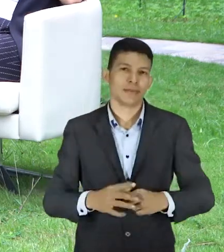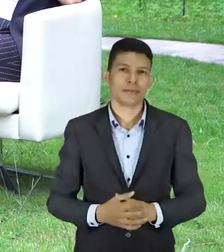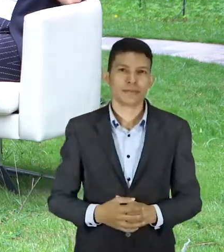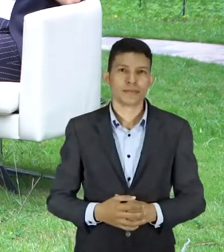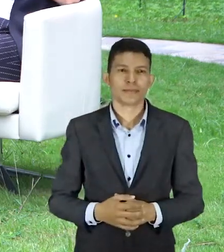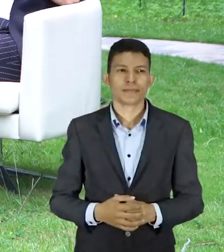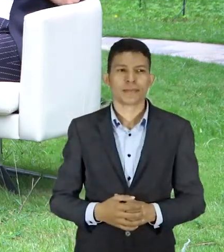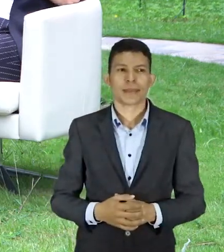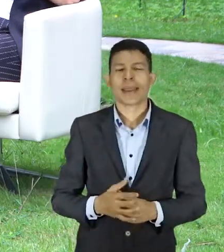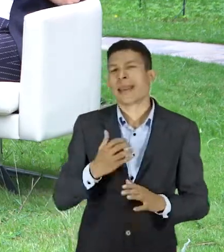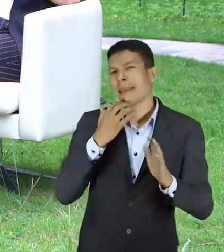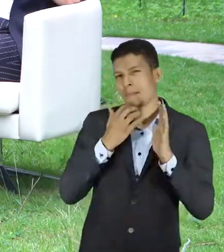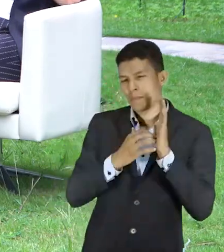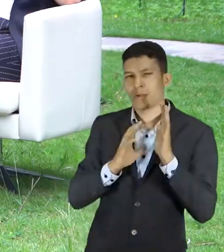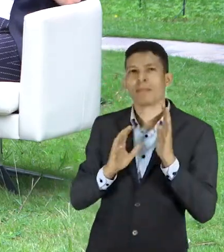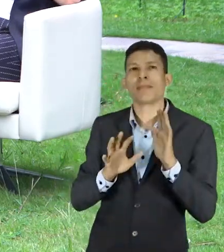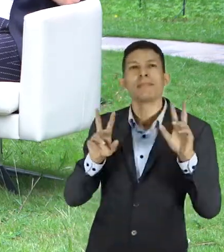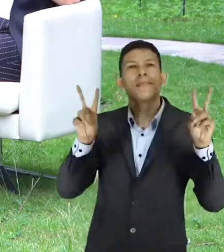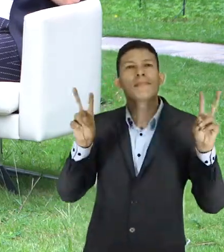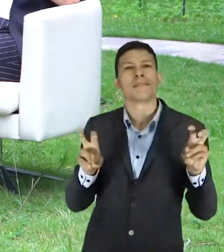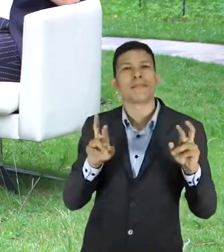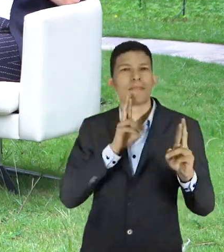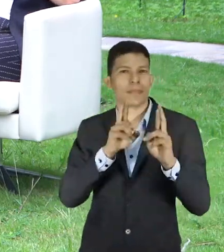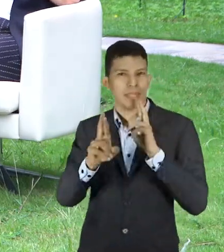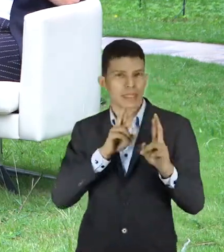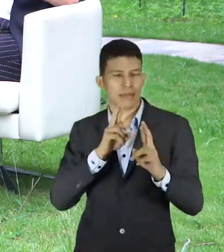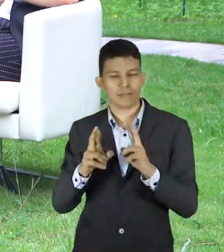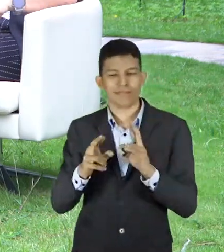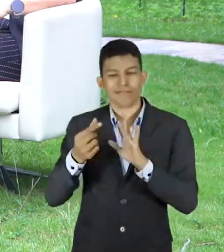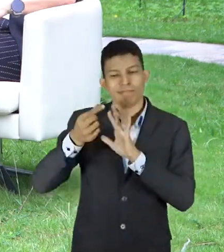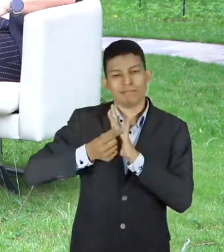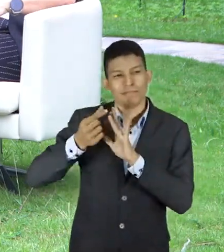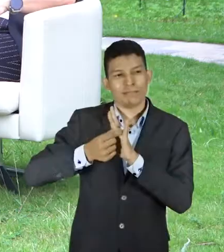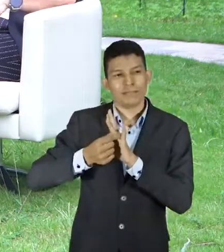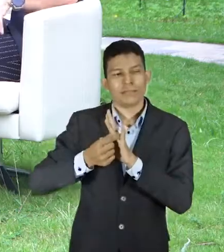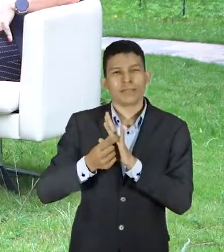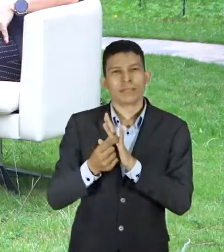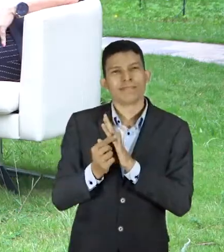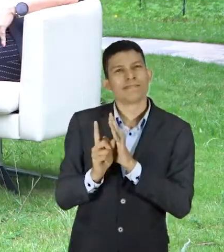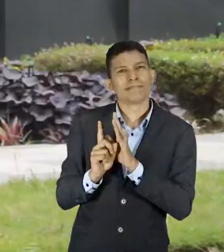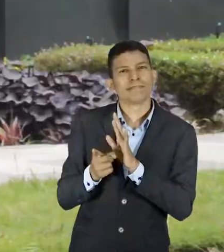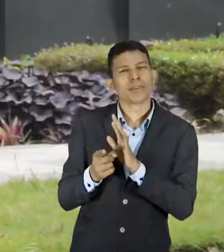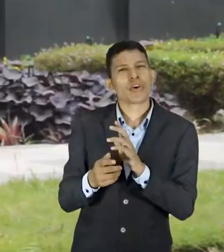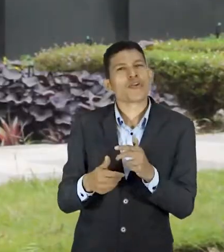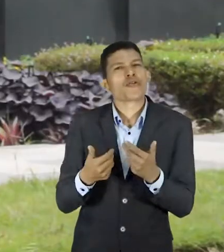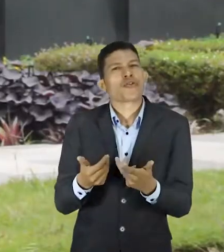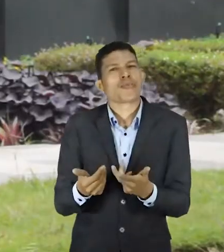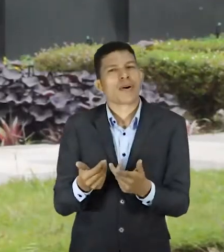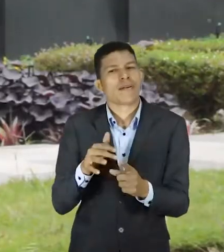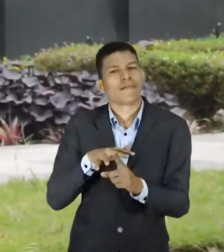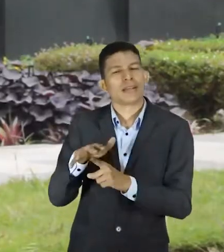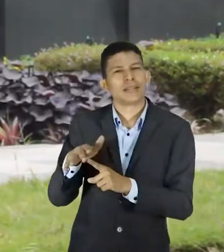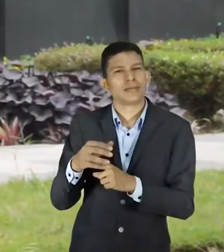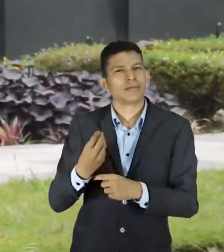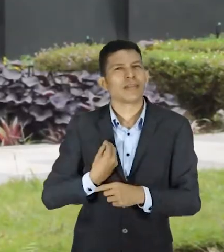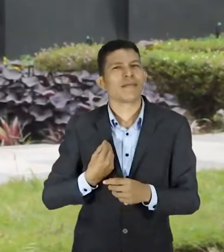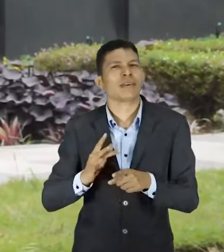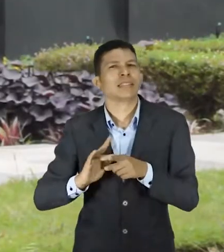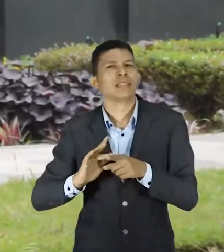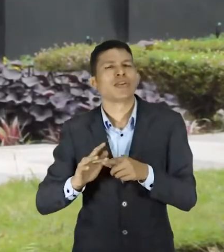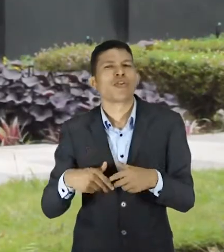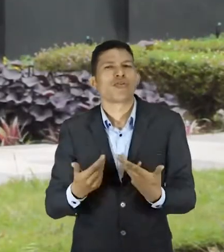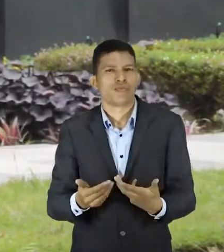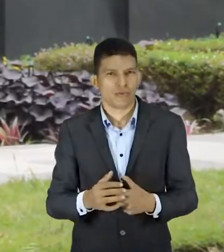distinto. Y por ejemplo, el tema de la relación con la pareja, María Clara, ¿cómo se vive eso?